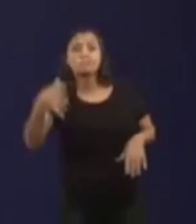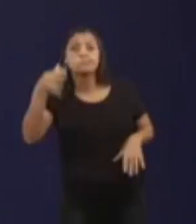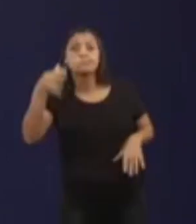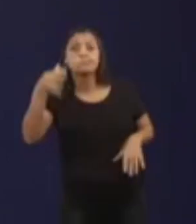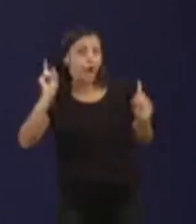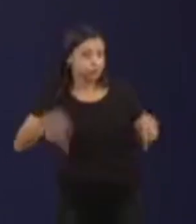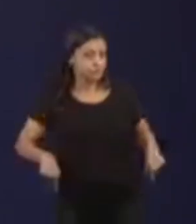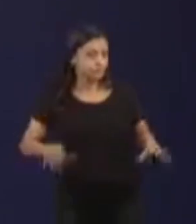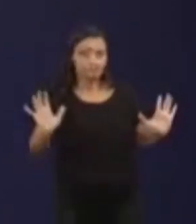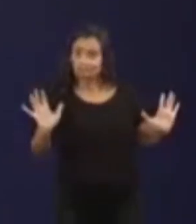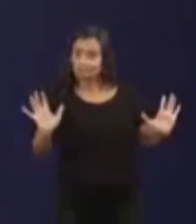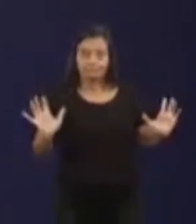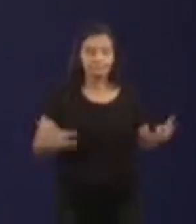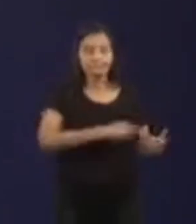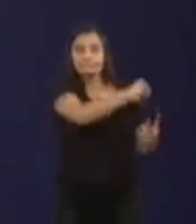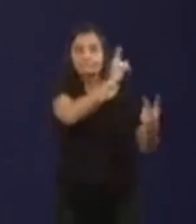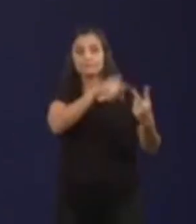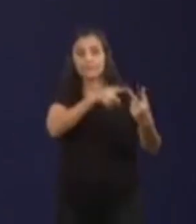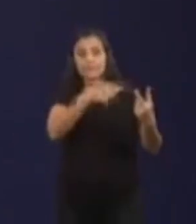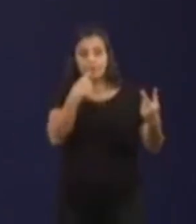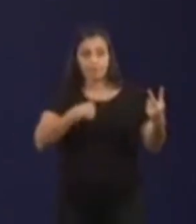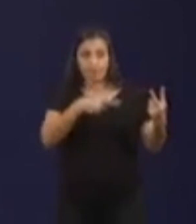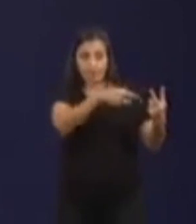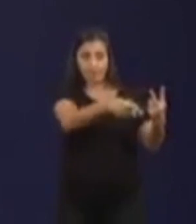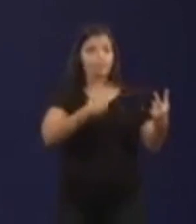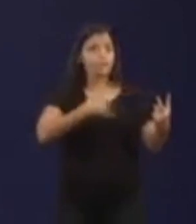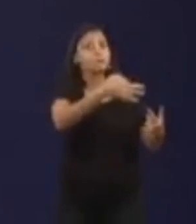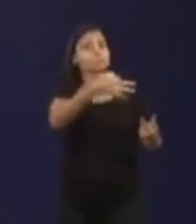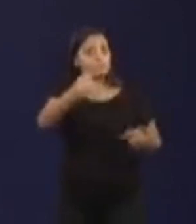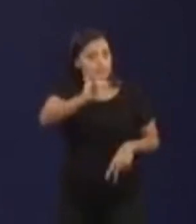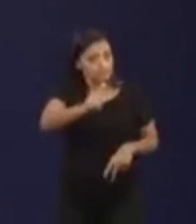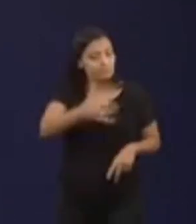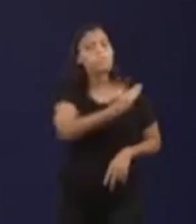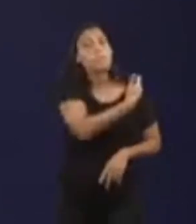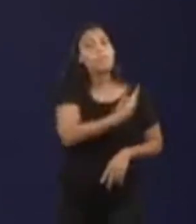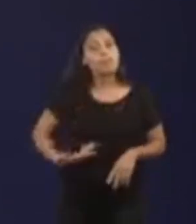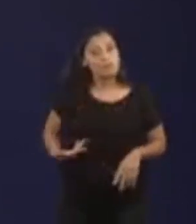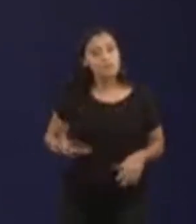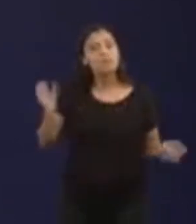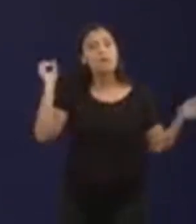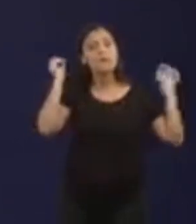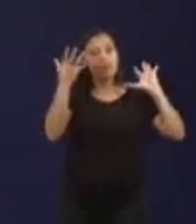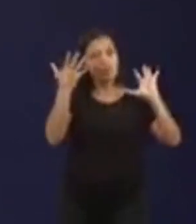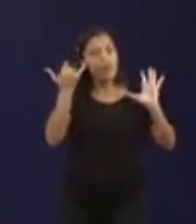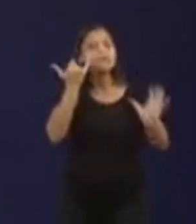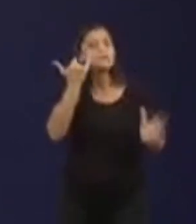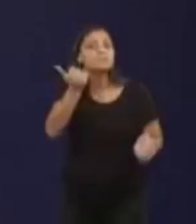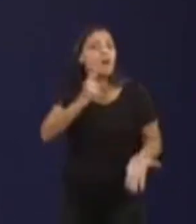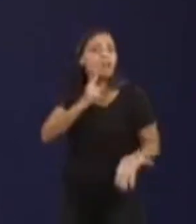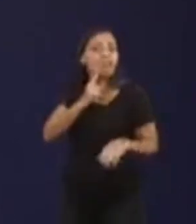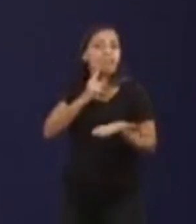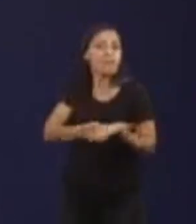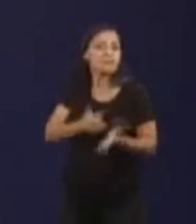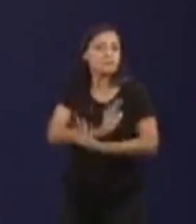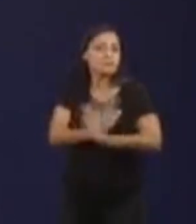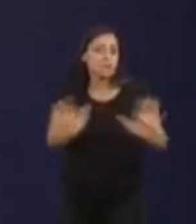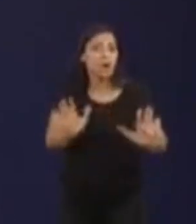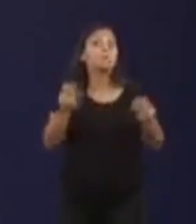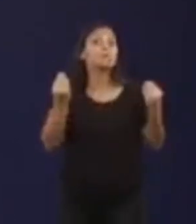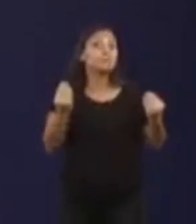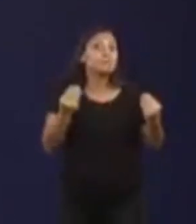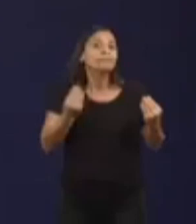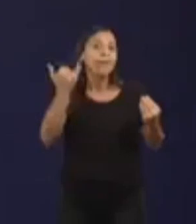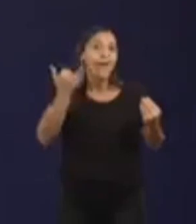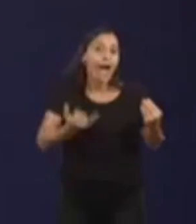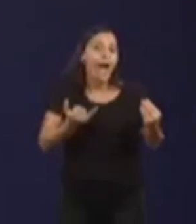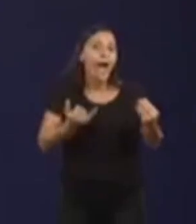haya ocurrido con respecto a lo segundo efectivamente el presidente fue decisión virtud de determinadas